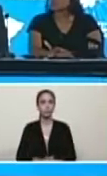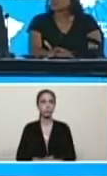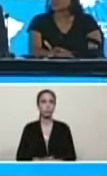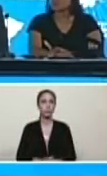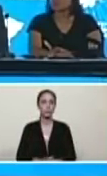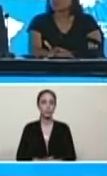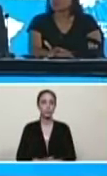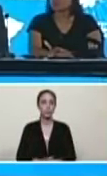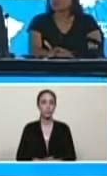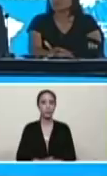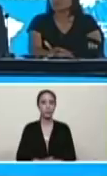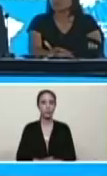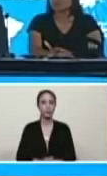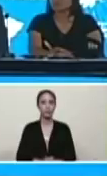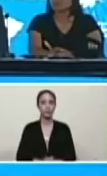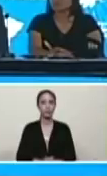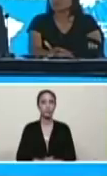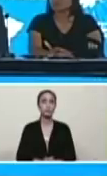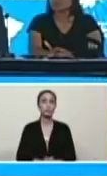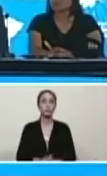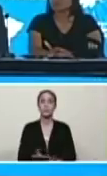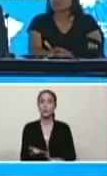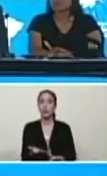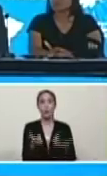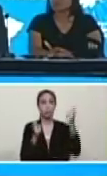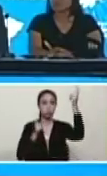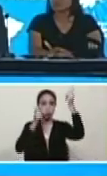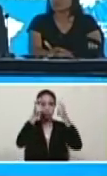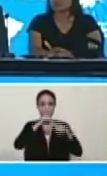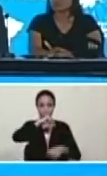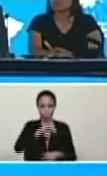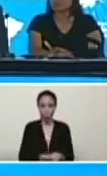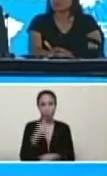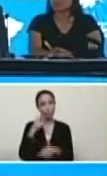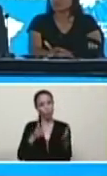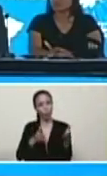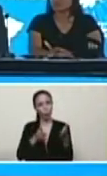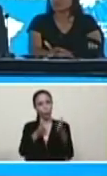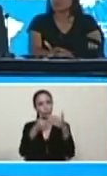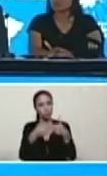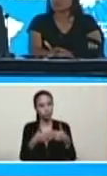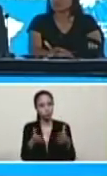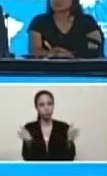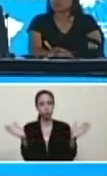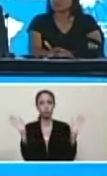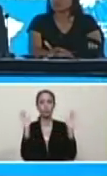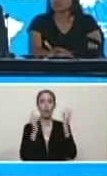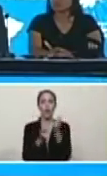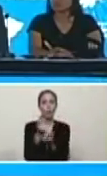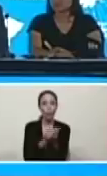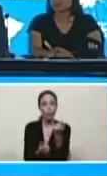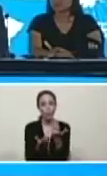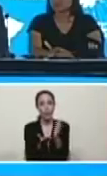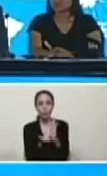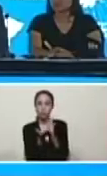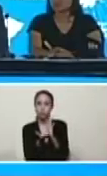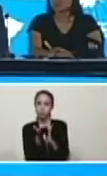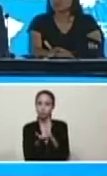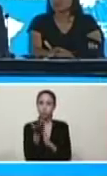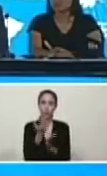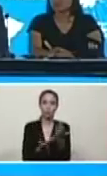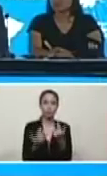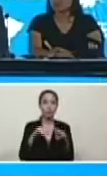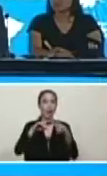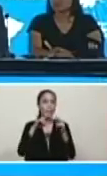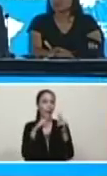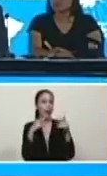popular, del socialismo chavista, nosotros iremos abriéndole el camino a la estabilidad, a la paz permanente, a la